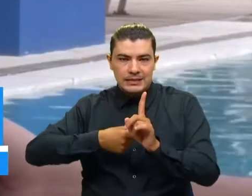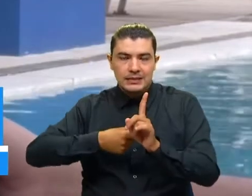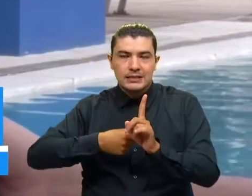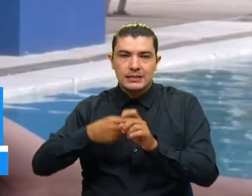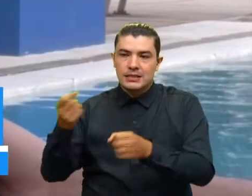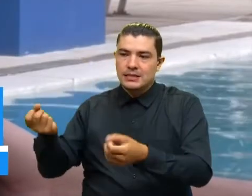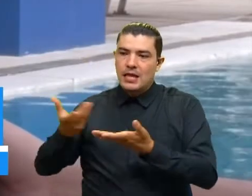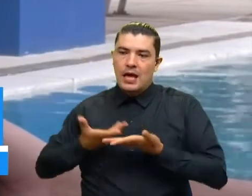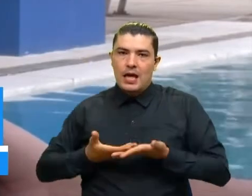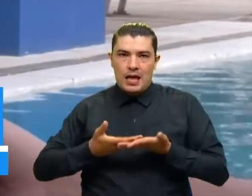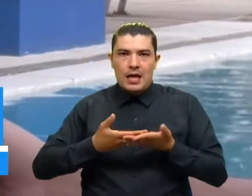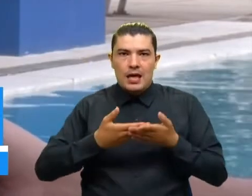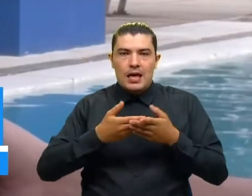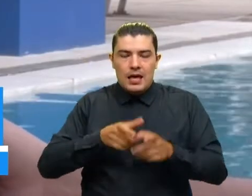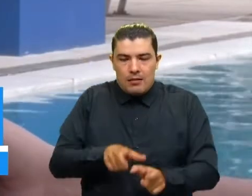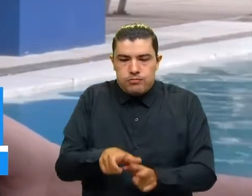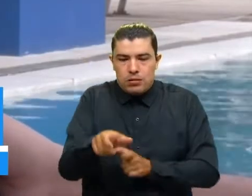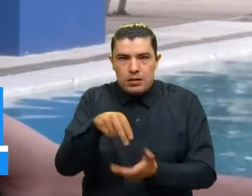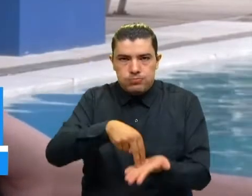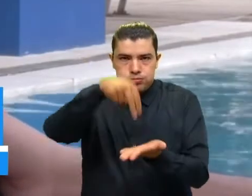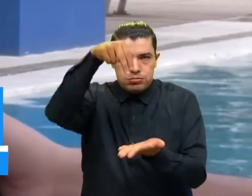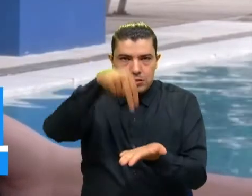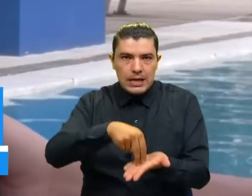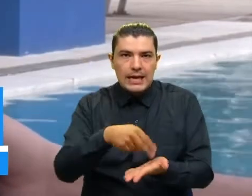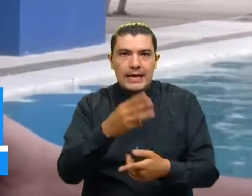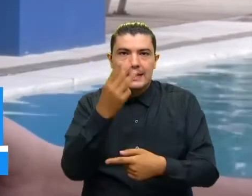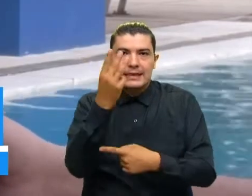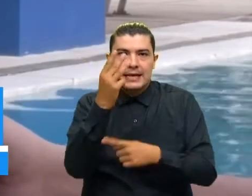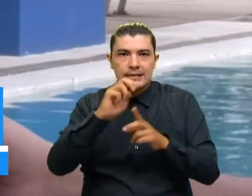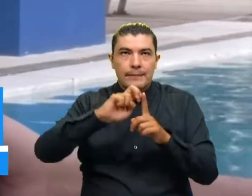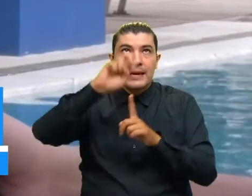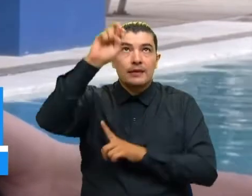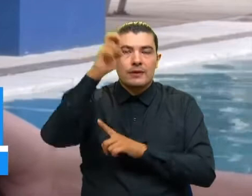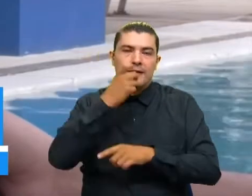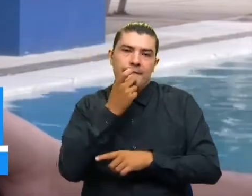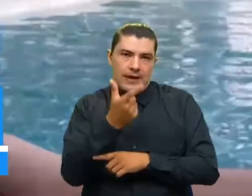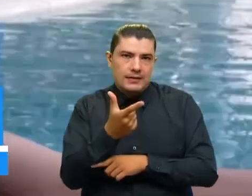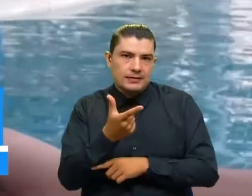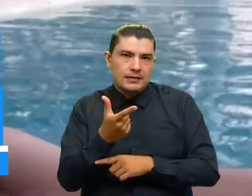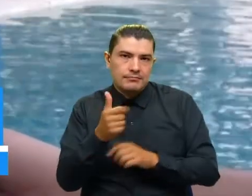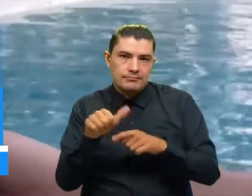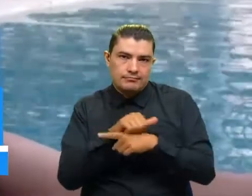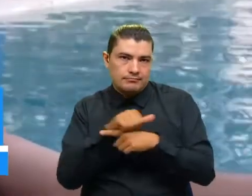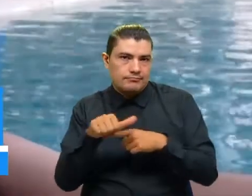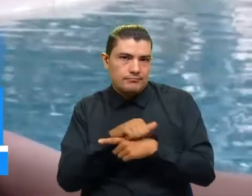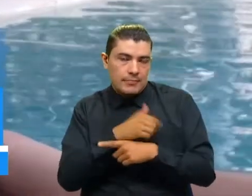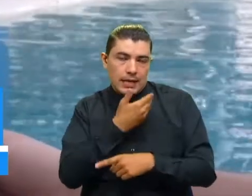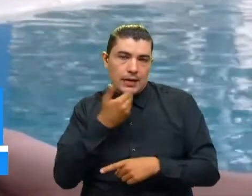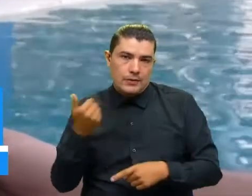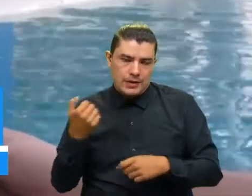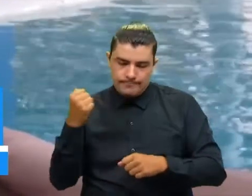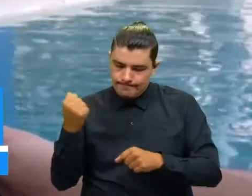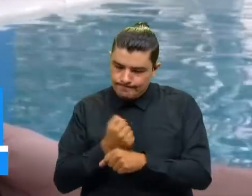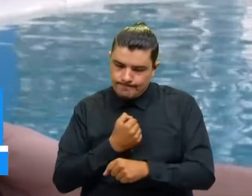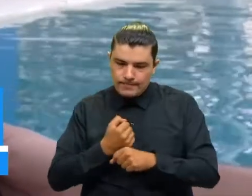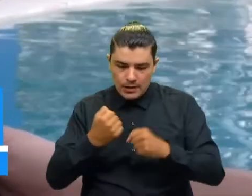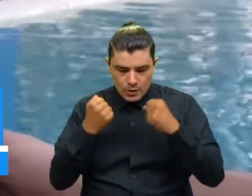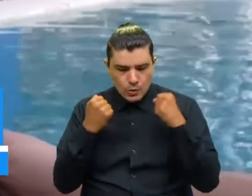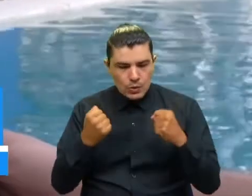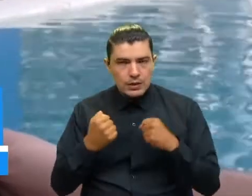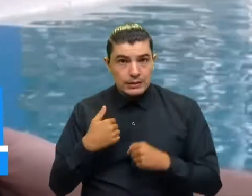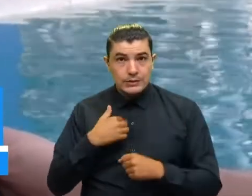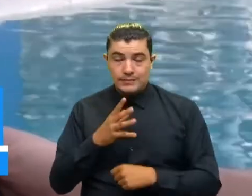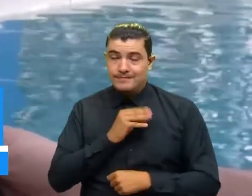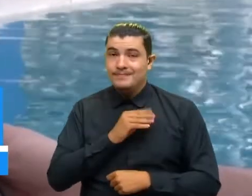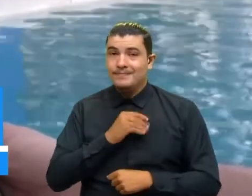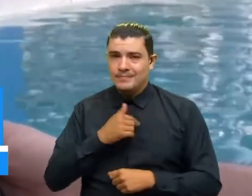que ya es más fácil practicar los sincronizados y entrenar duro. Muy emocionada, me he esforzado bastante para